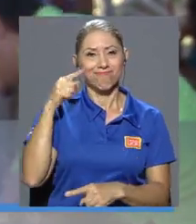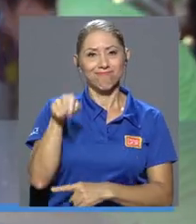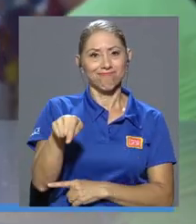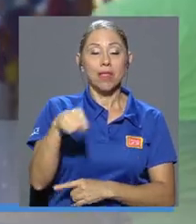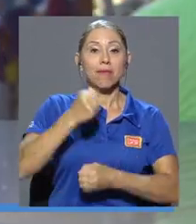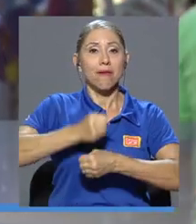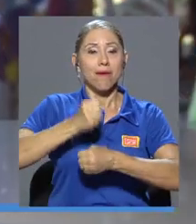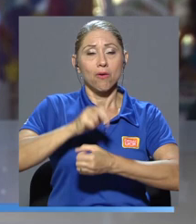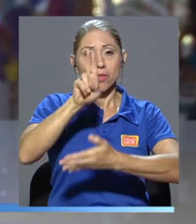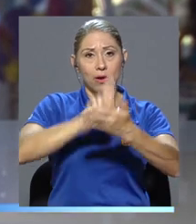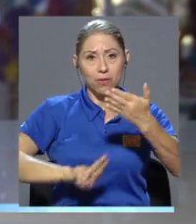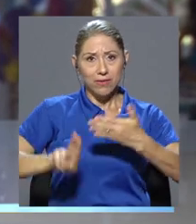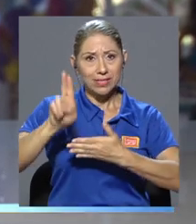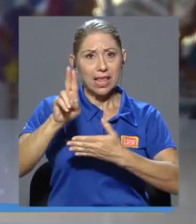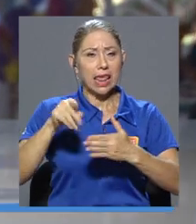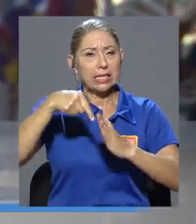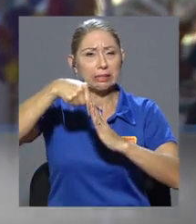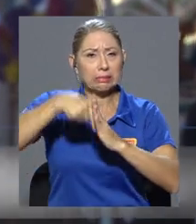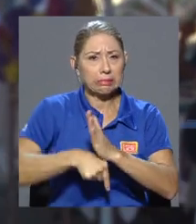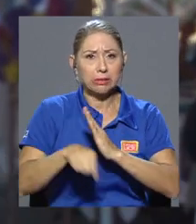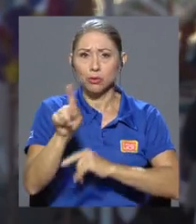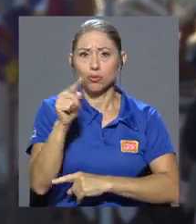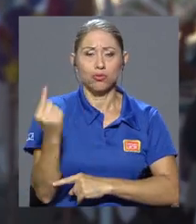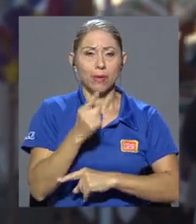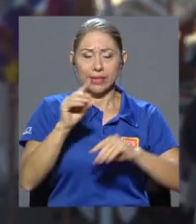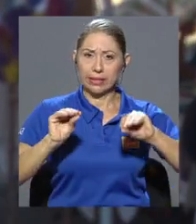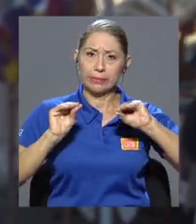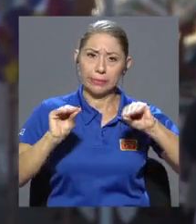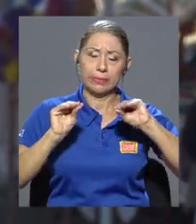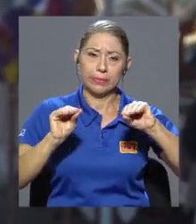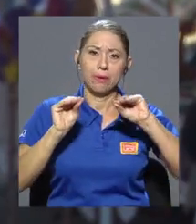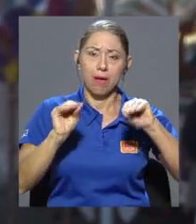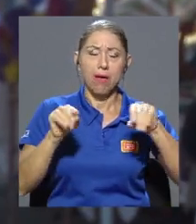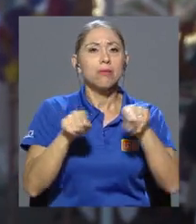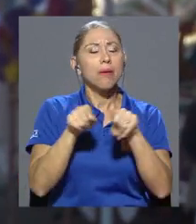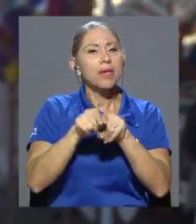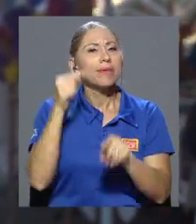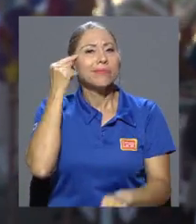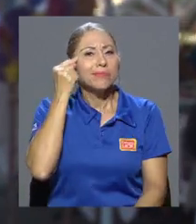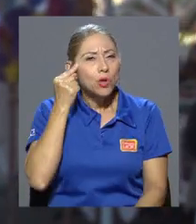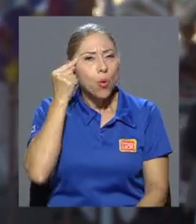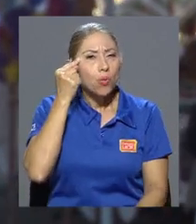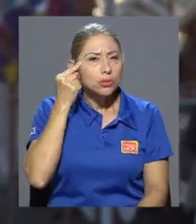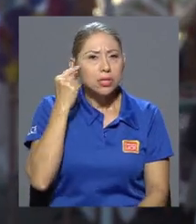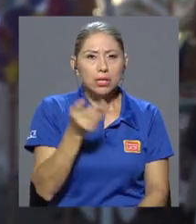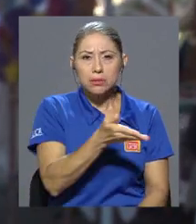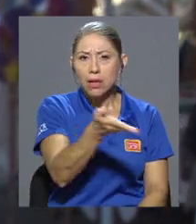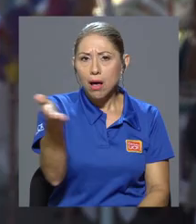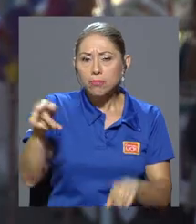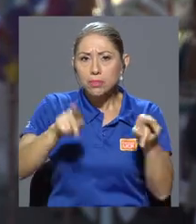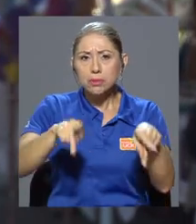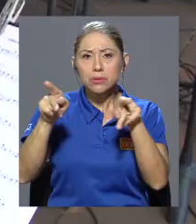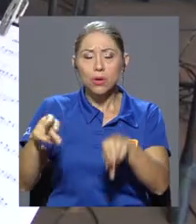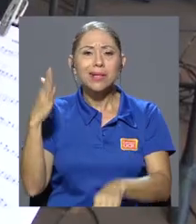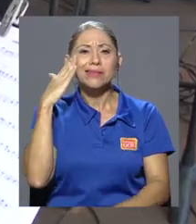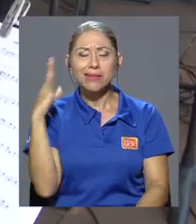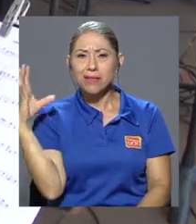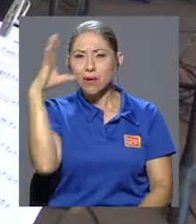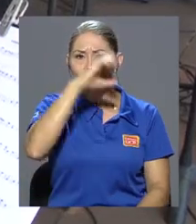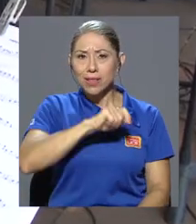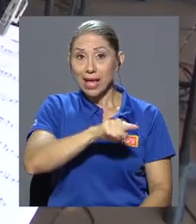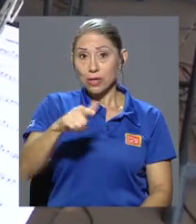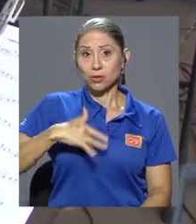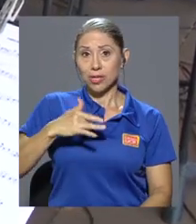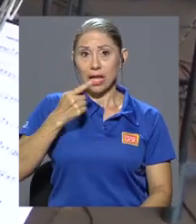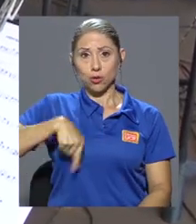trabajo que has long yo deseaba más allá de solamente dar clases es un poco de conciencia a nivel de la ciudadanía de que la gente no